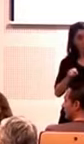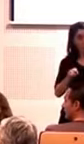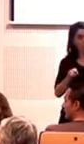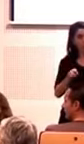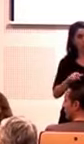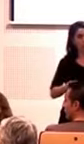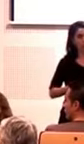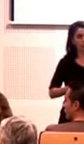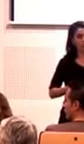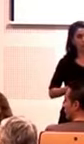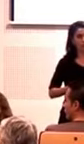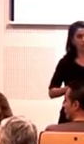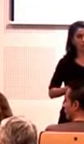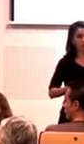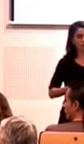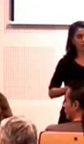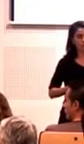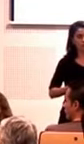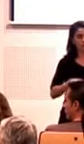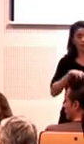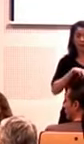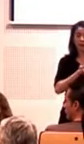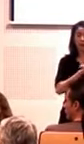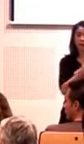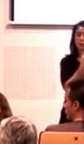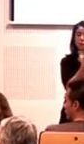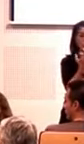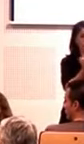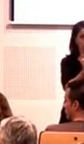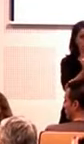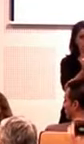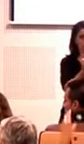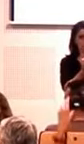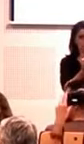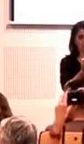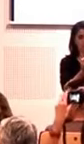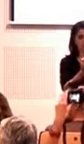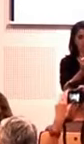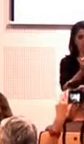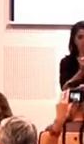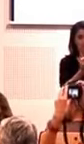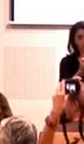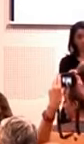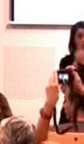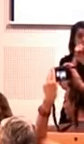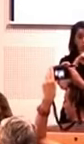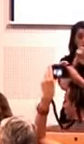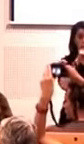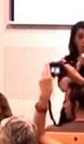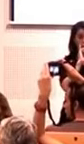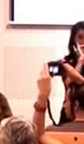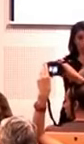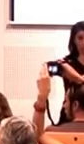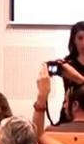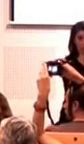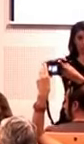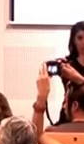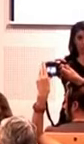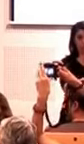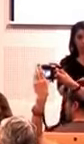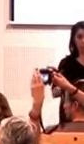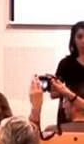bueno, pues un recurso que había era pues acudir a la prostitución, ¿no? Por no tener